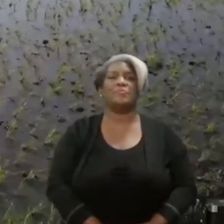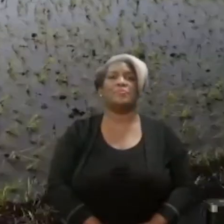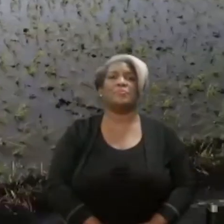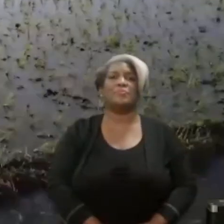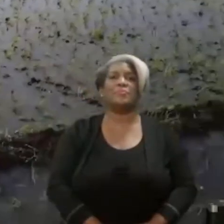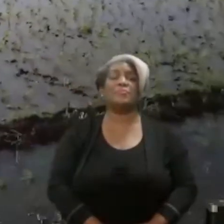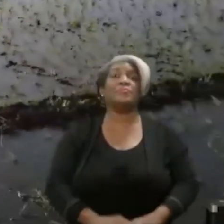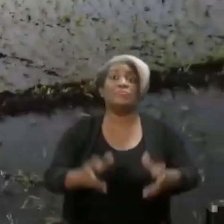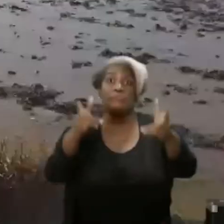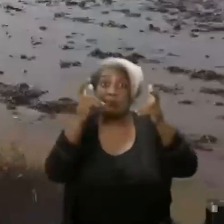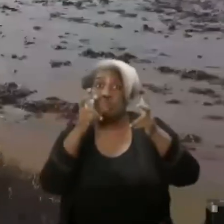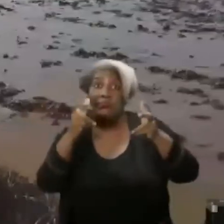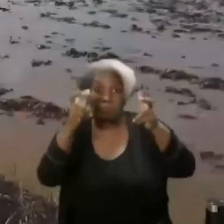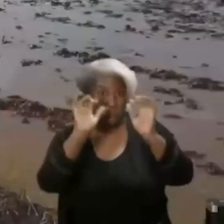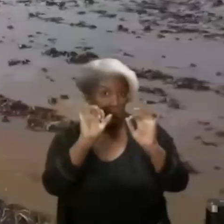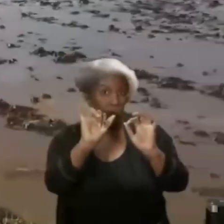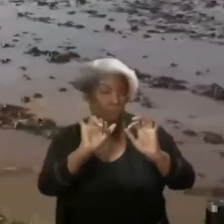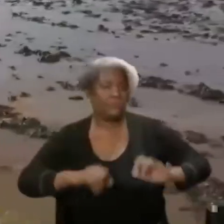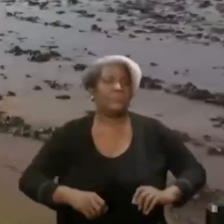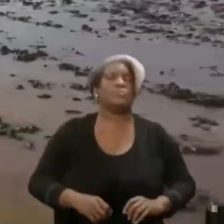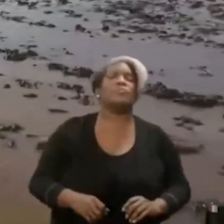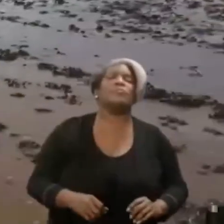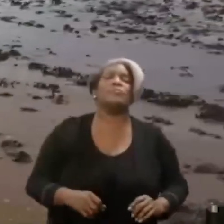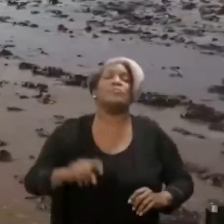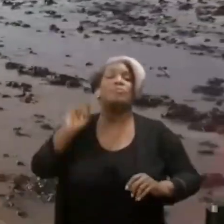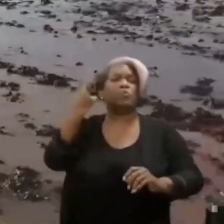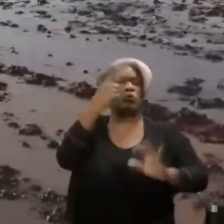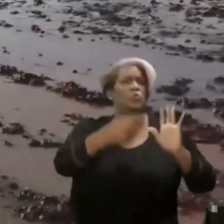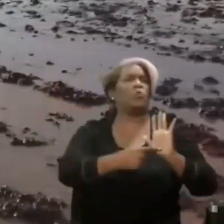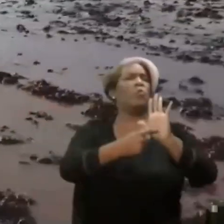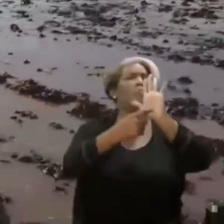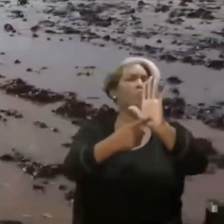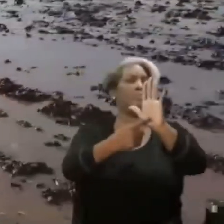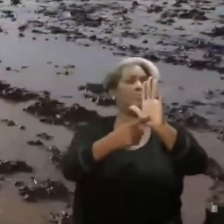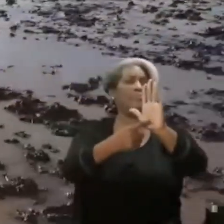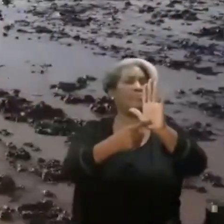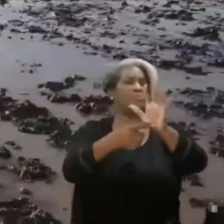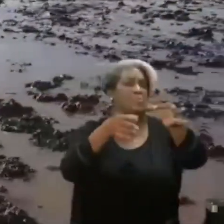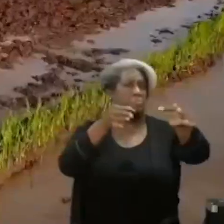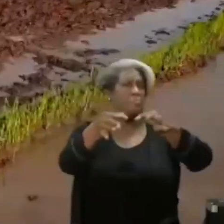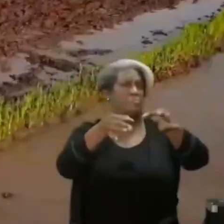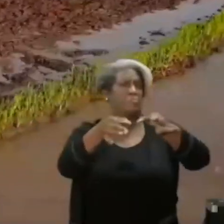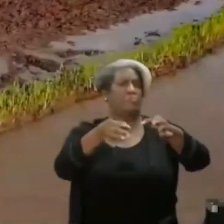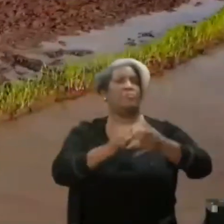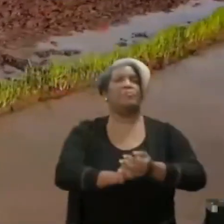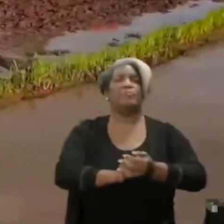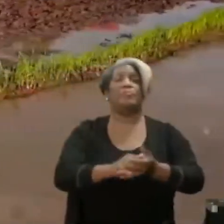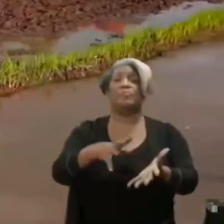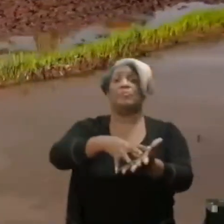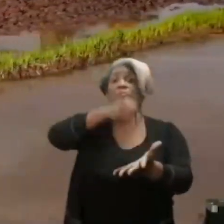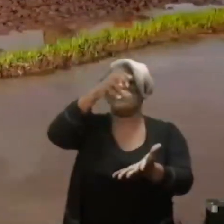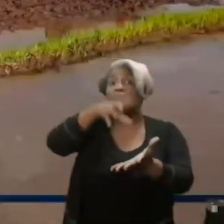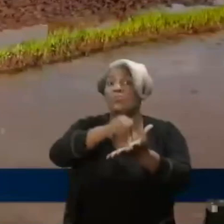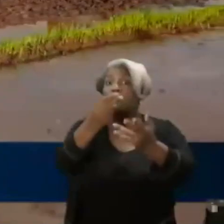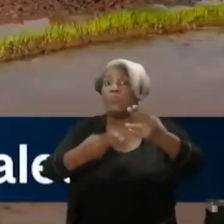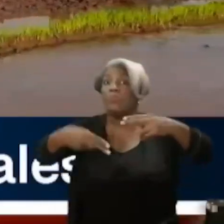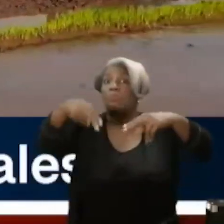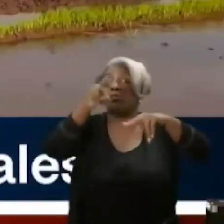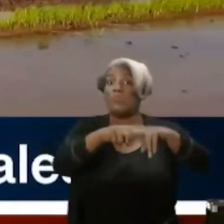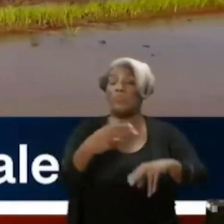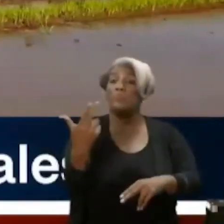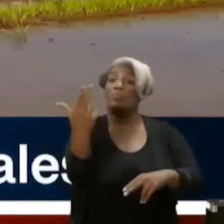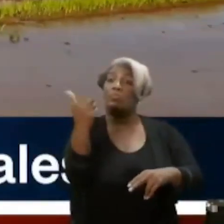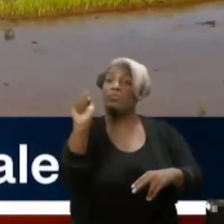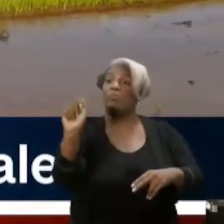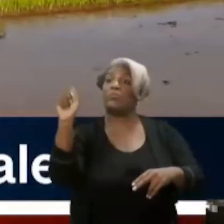y escuchen estos números, solo a manera de ejemplo me permito citar que en arroz hemos aumentado de